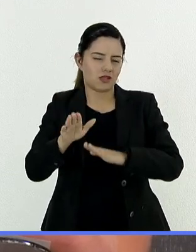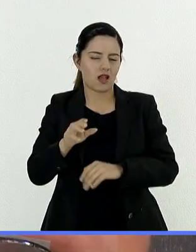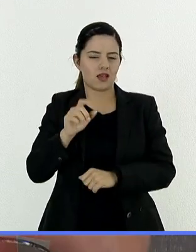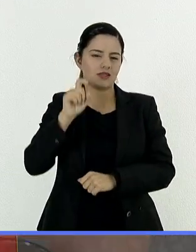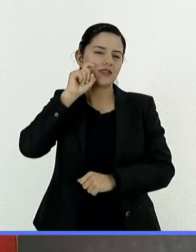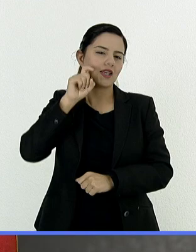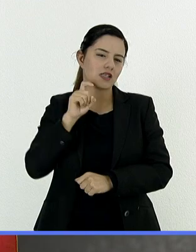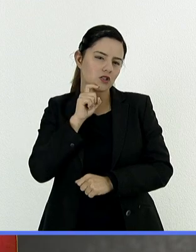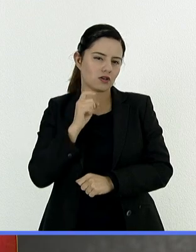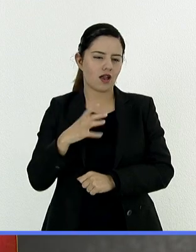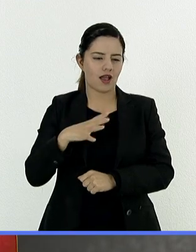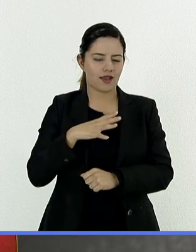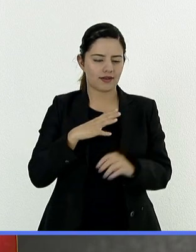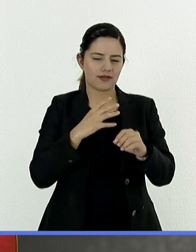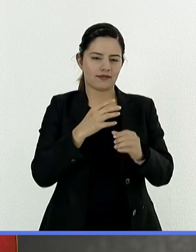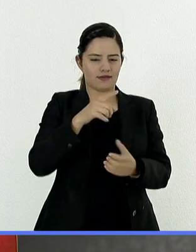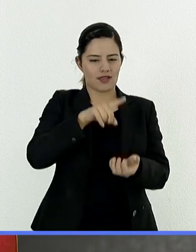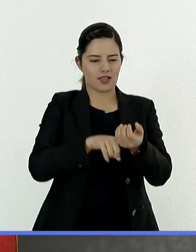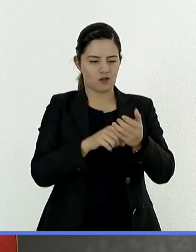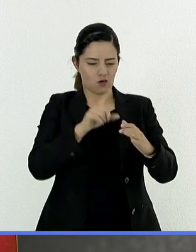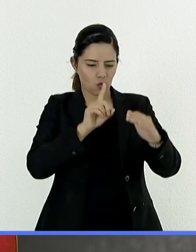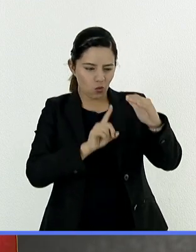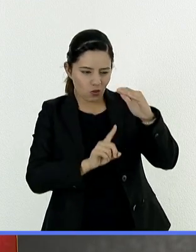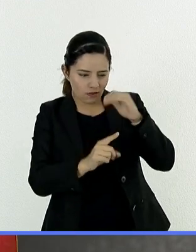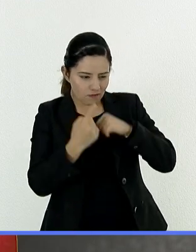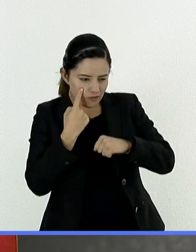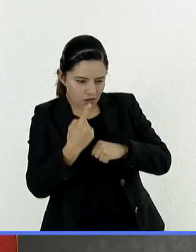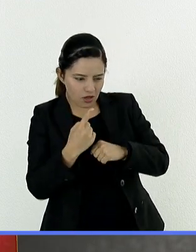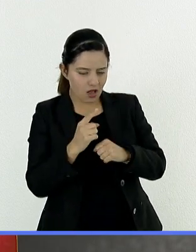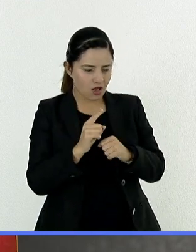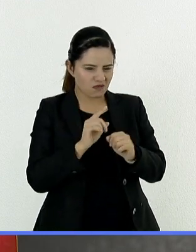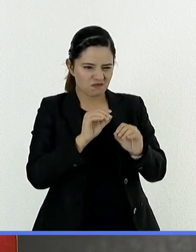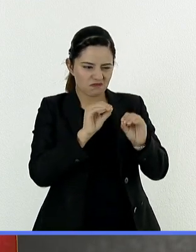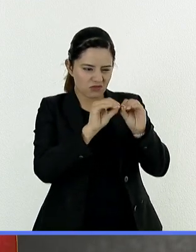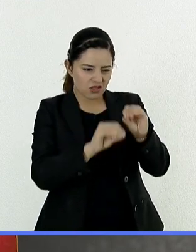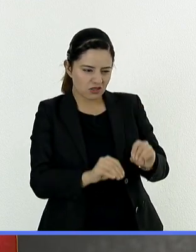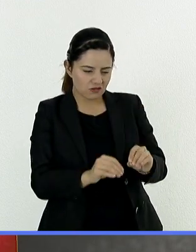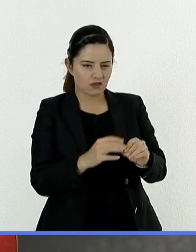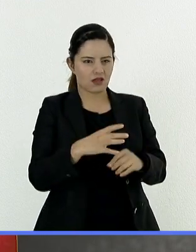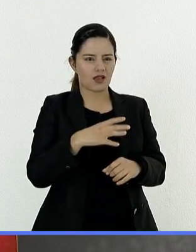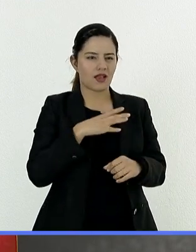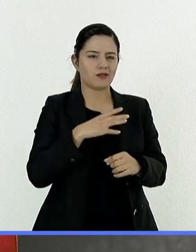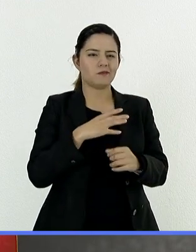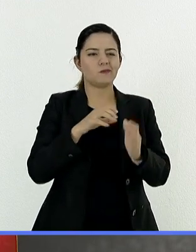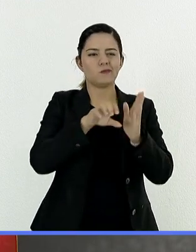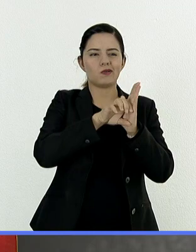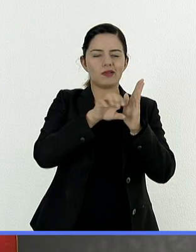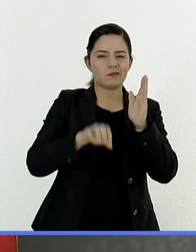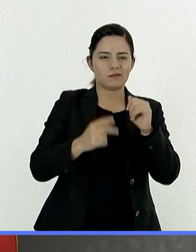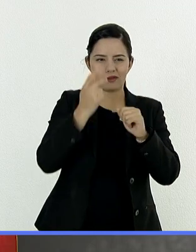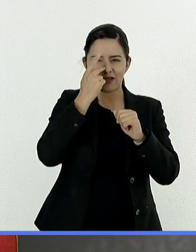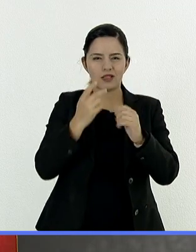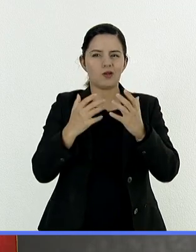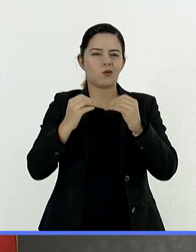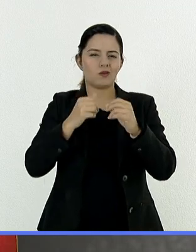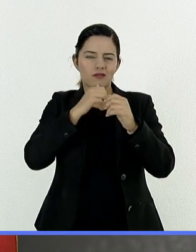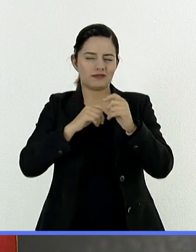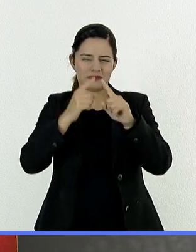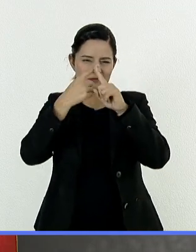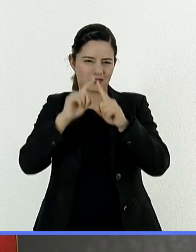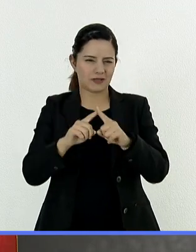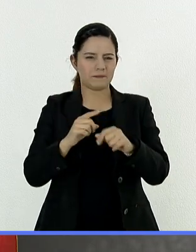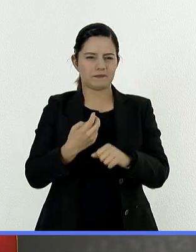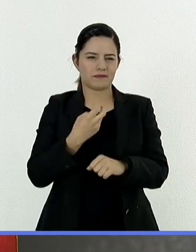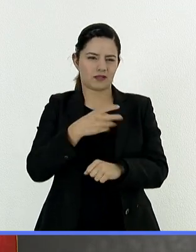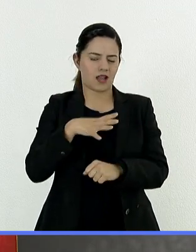intencionales y también vemos muchas manifestaciones del opuesto no de de vulvas en fin